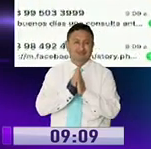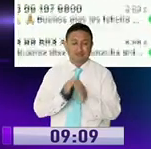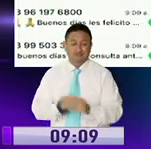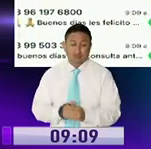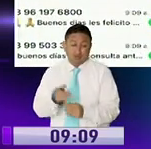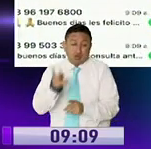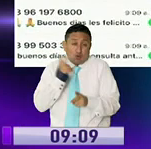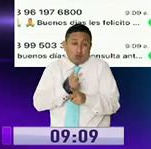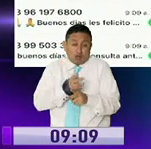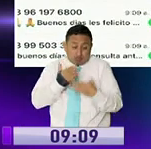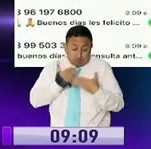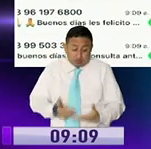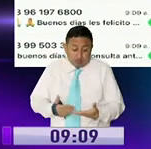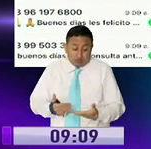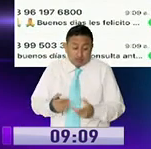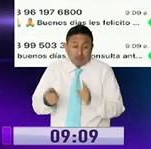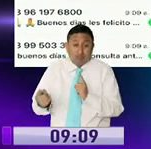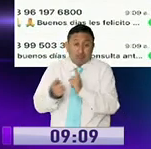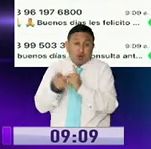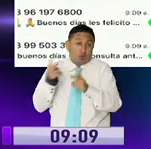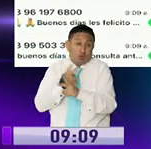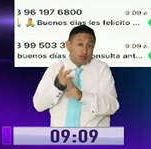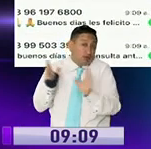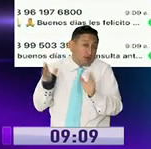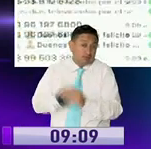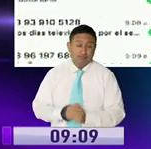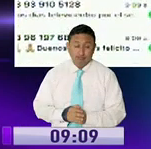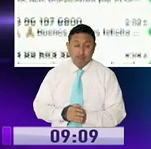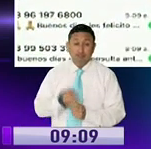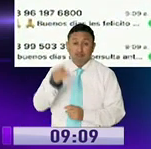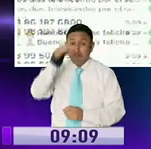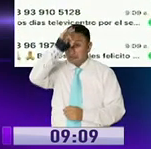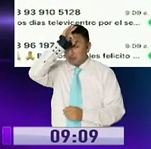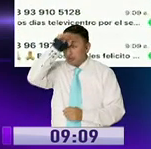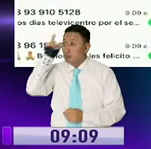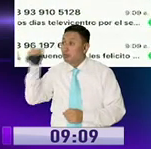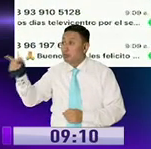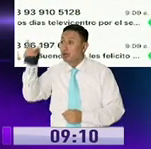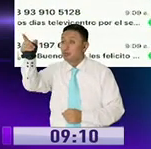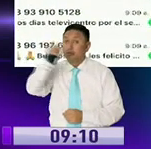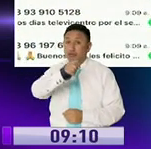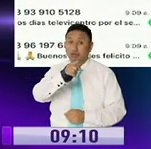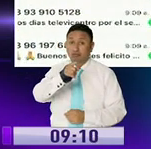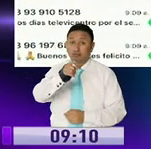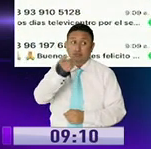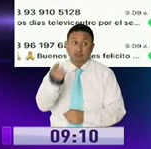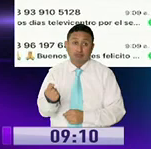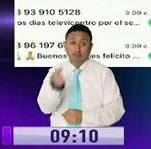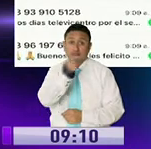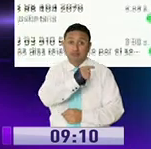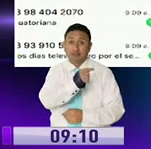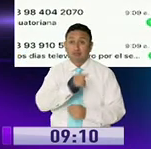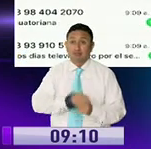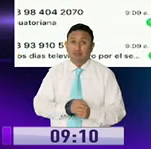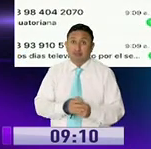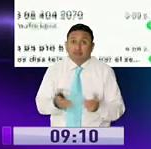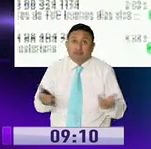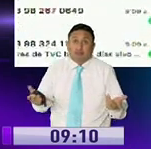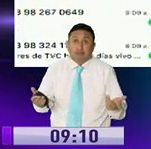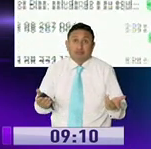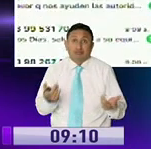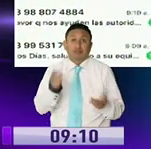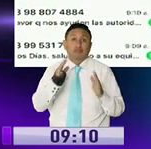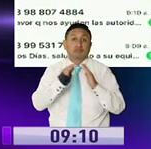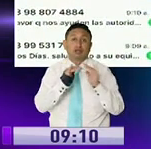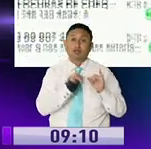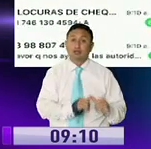tomar, tener precaución, cuidado. O sea, porque usted no sabe en realidad si su vecino al de al lado está contagiado. Entonces, ¿qué tiene que hacer? Quedarse en